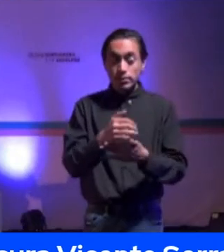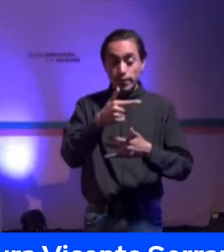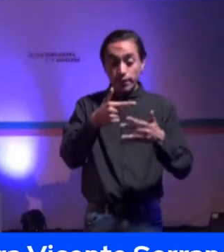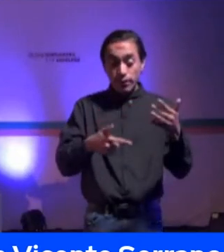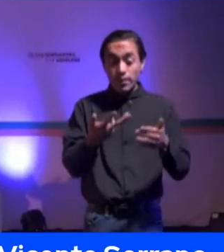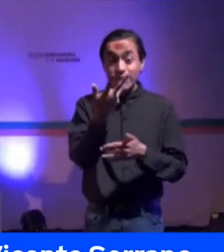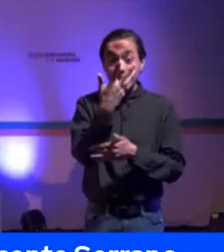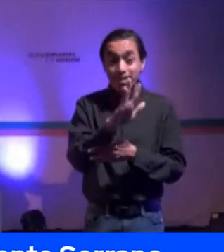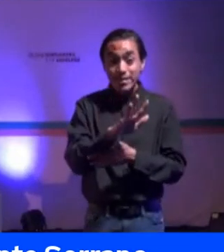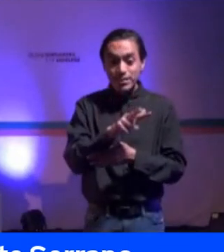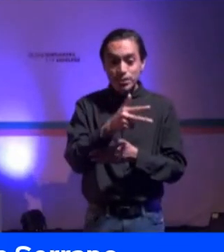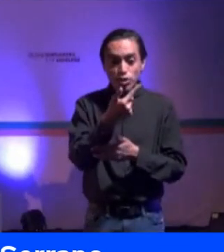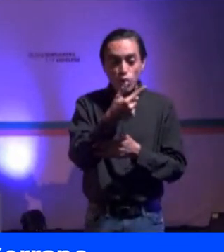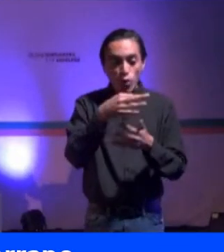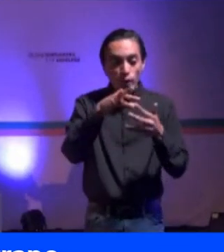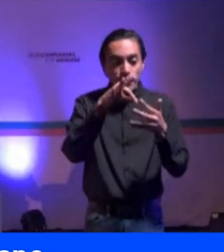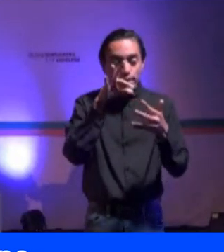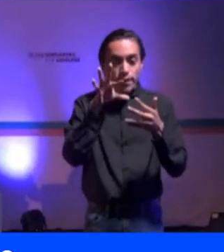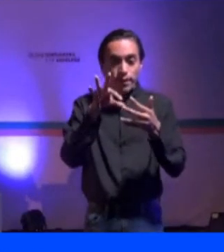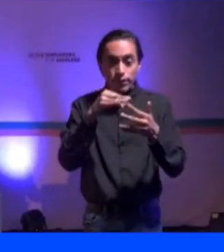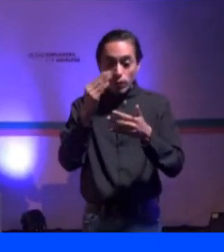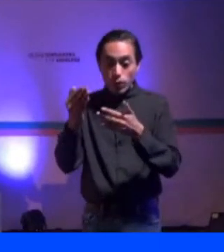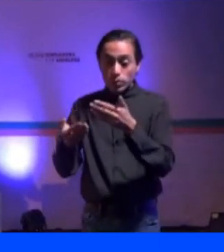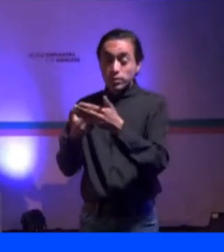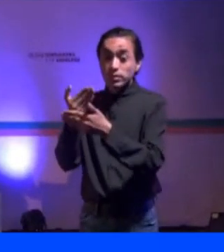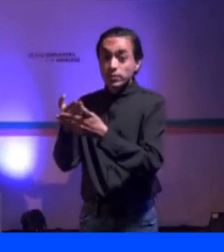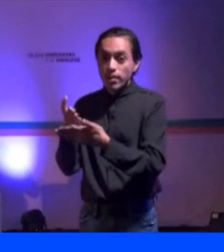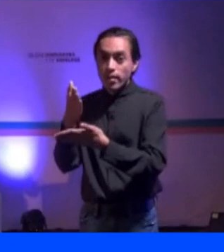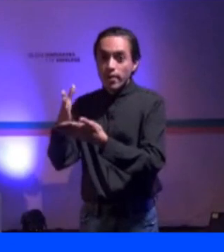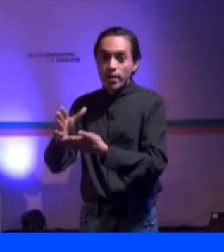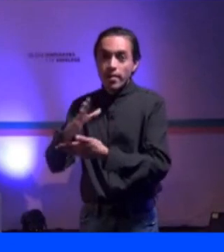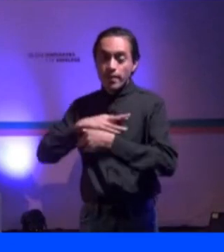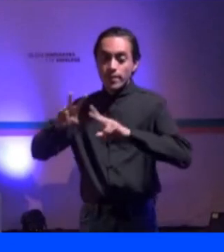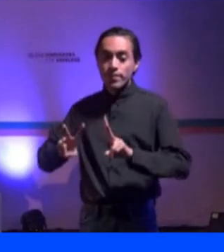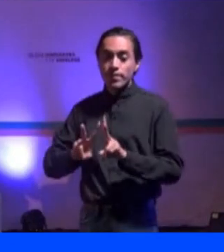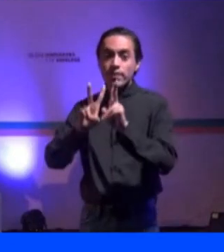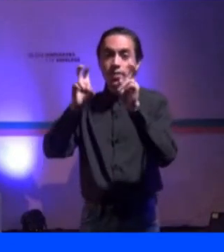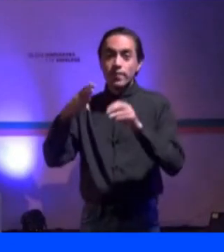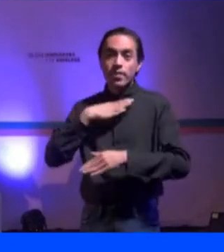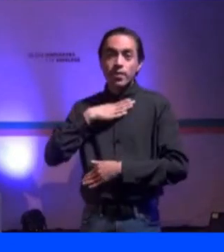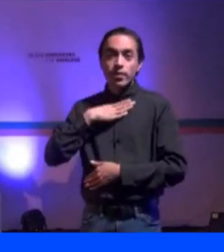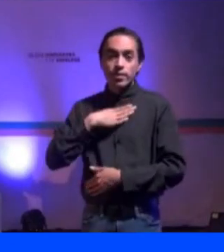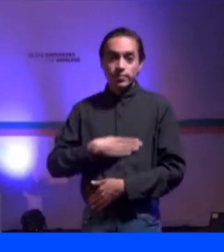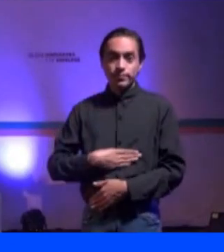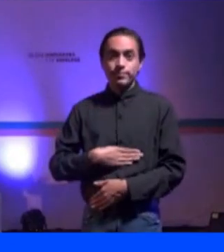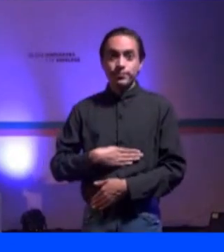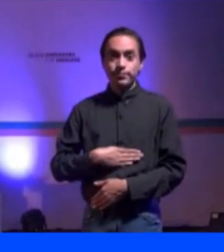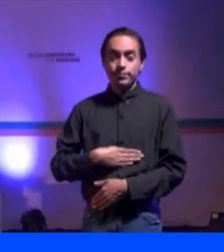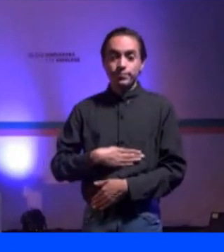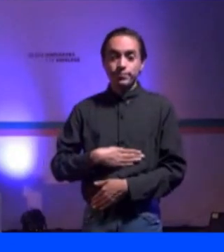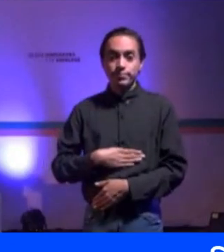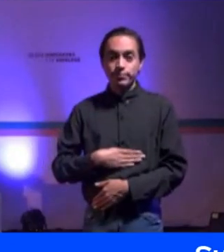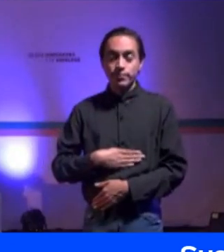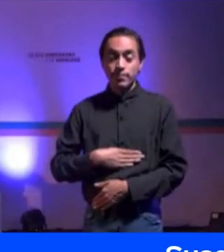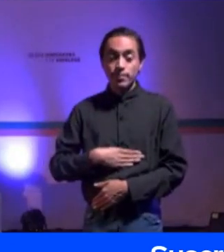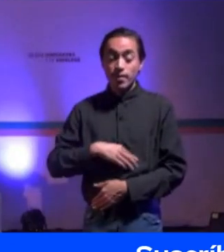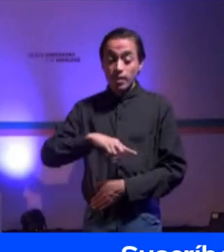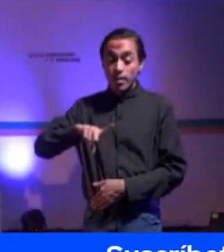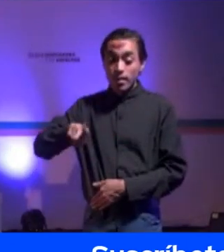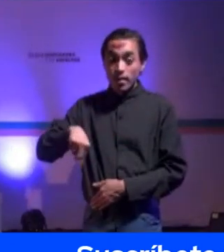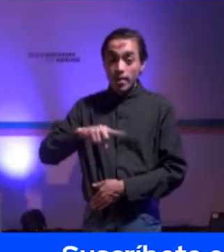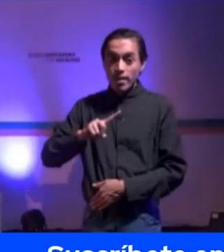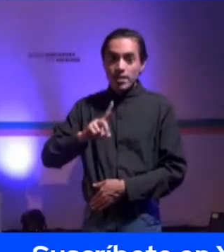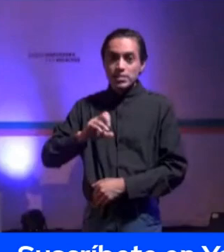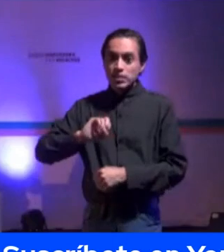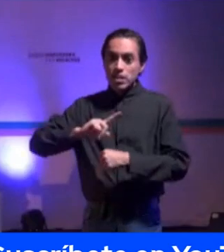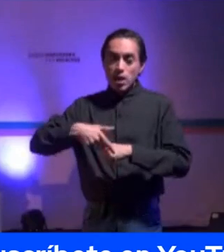8 de cada 10 solicitudes que llegan ahí es por un tema de justicia. Es por un tema de que les causaron